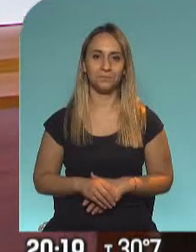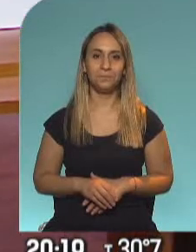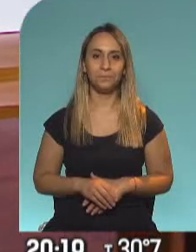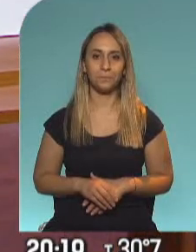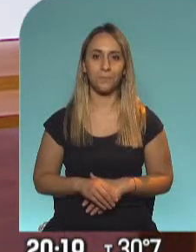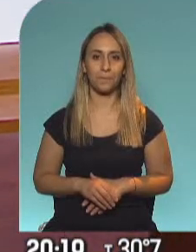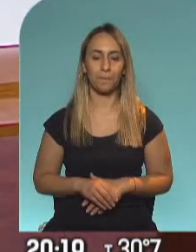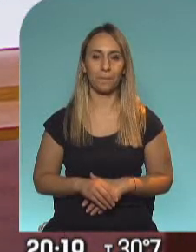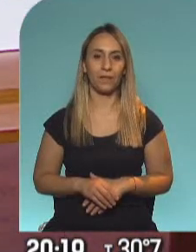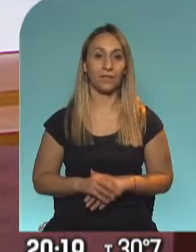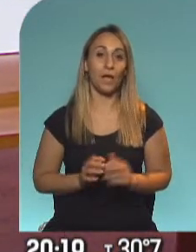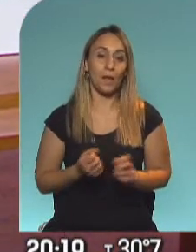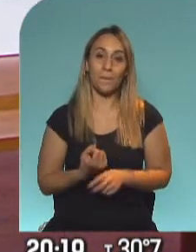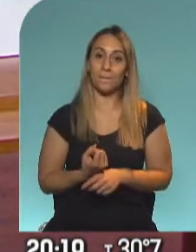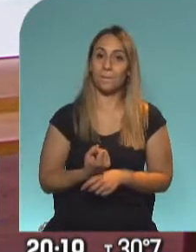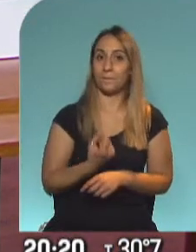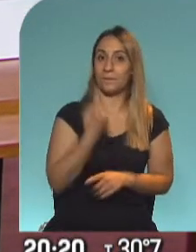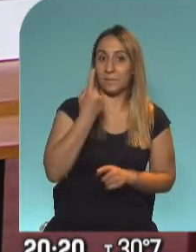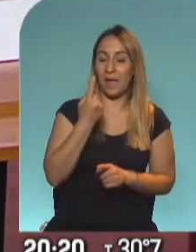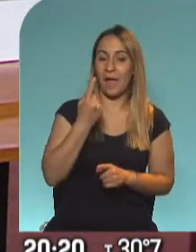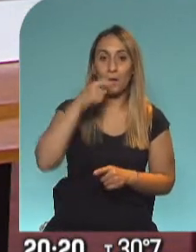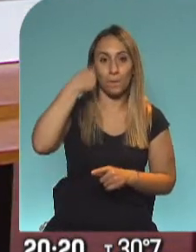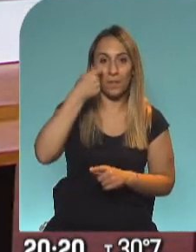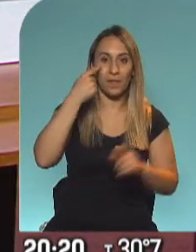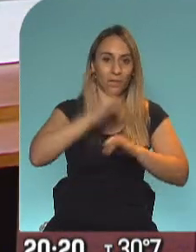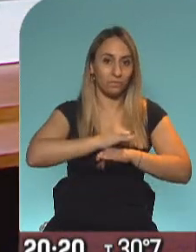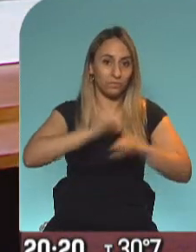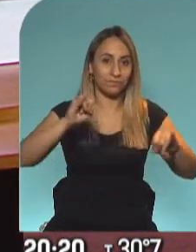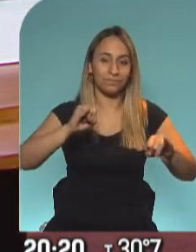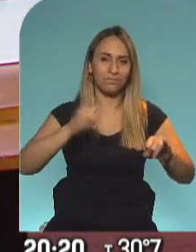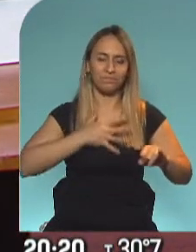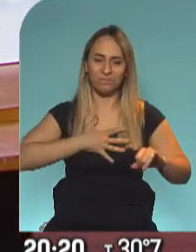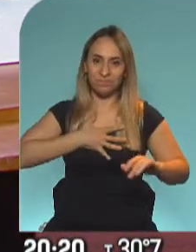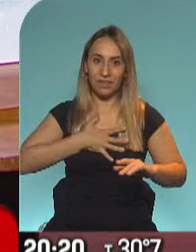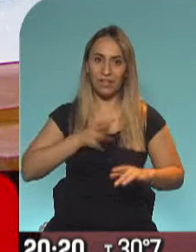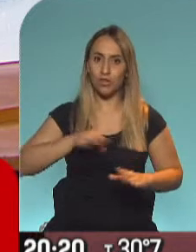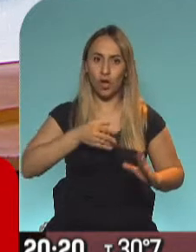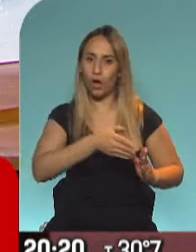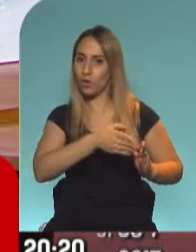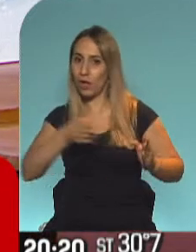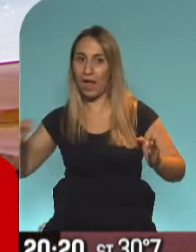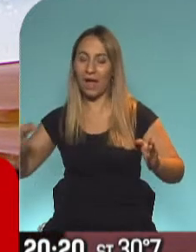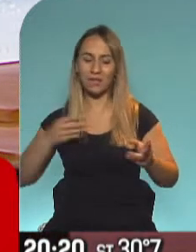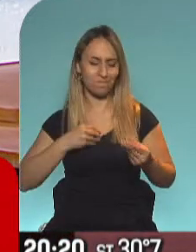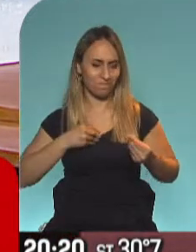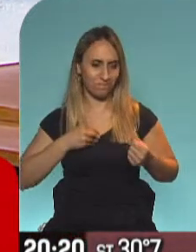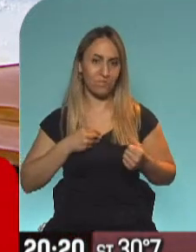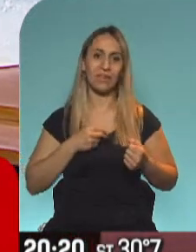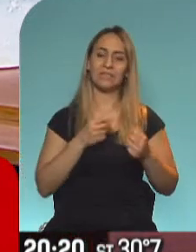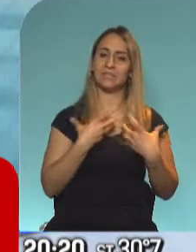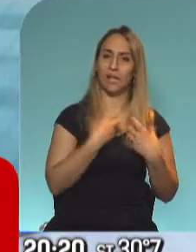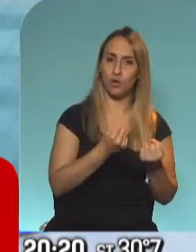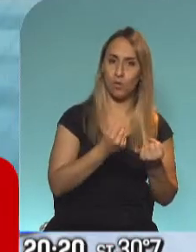Es uno de los enfoques principales después de lo vivido durante todo este año. La salud, cuestión sanitaria,